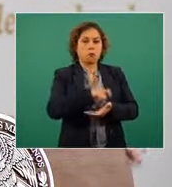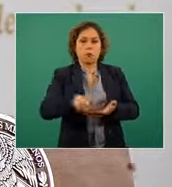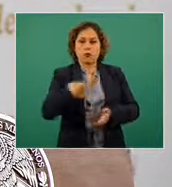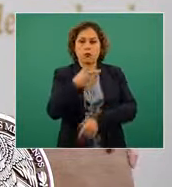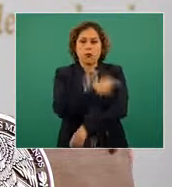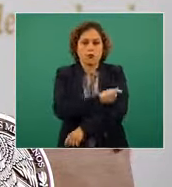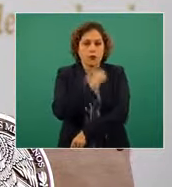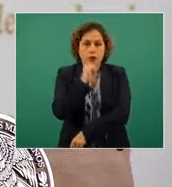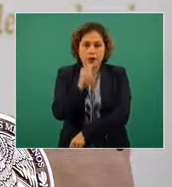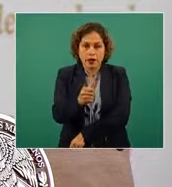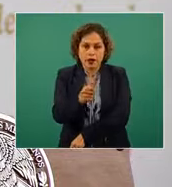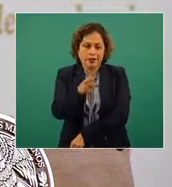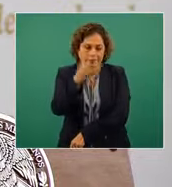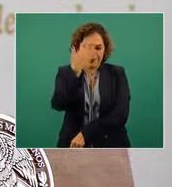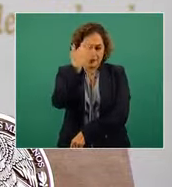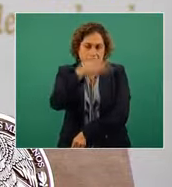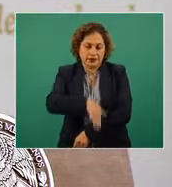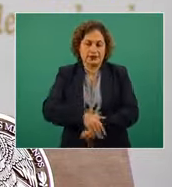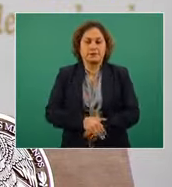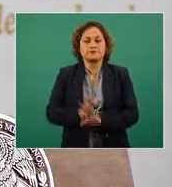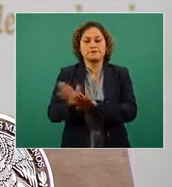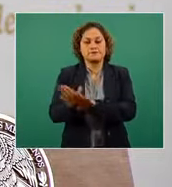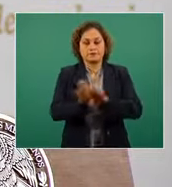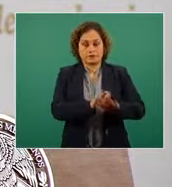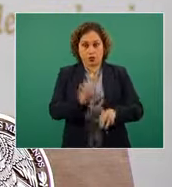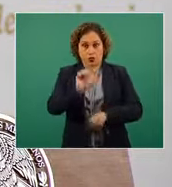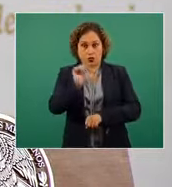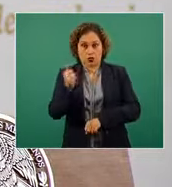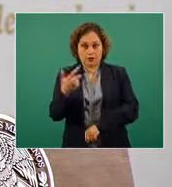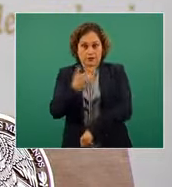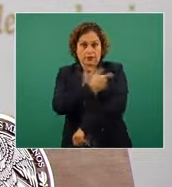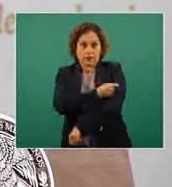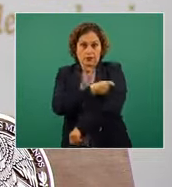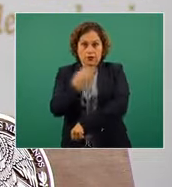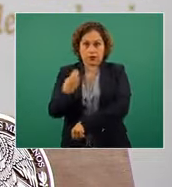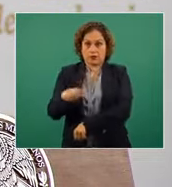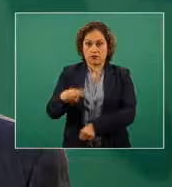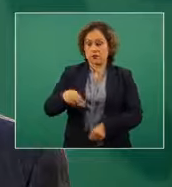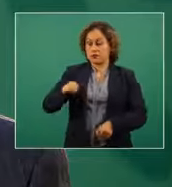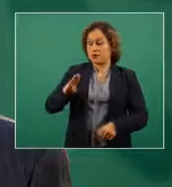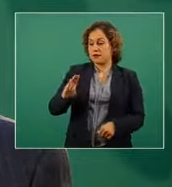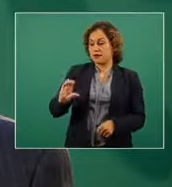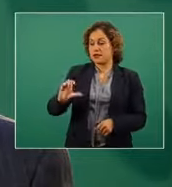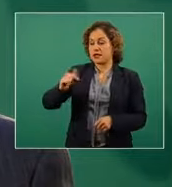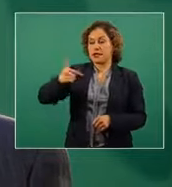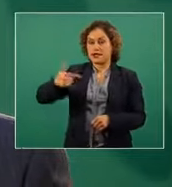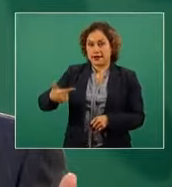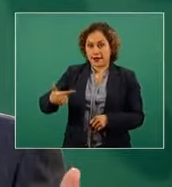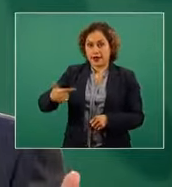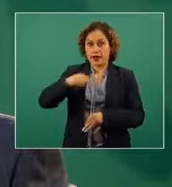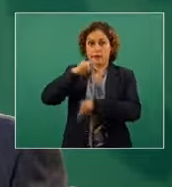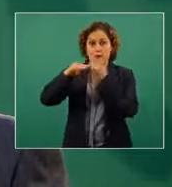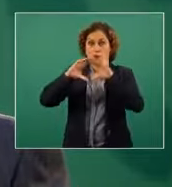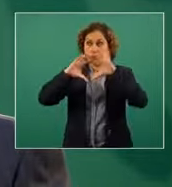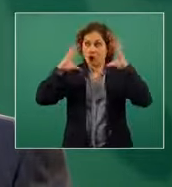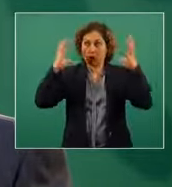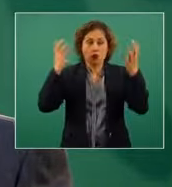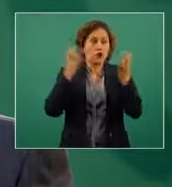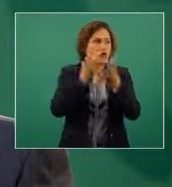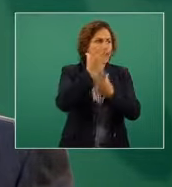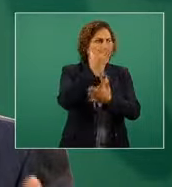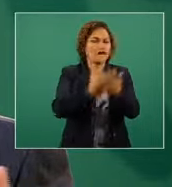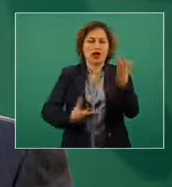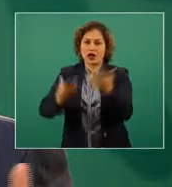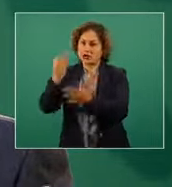me refiero específicamente a la BCG, han tenido un problema de abastecimiento global. Y este